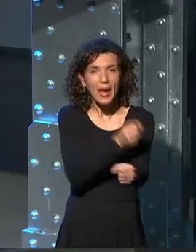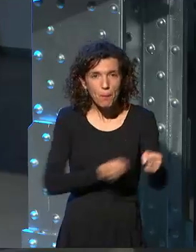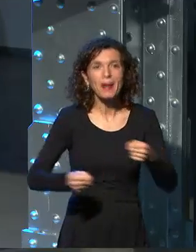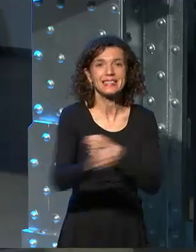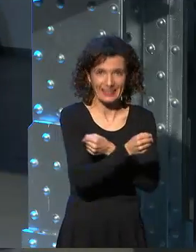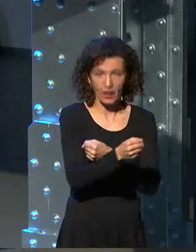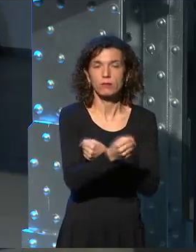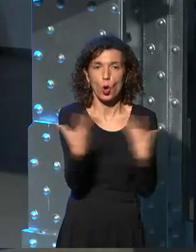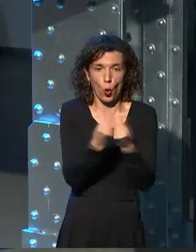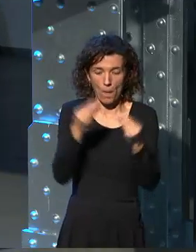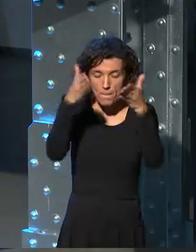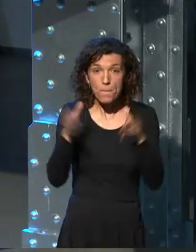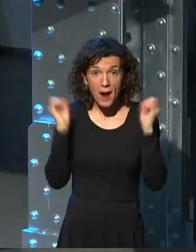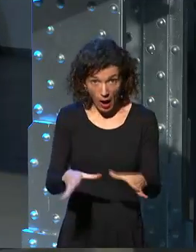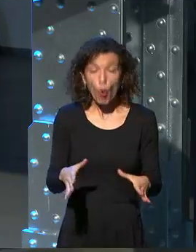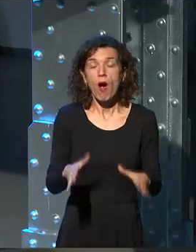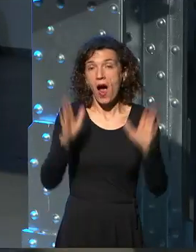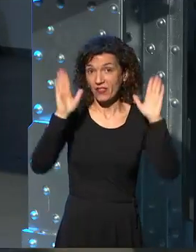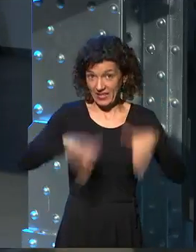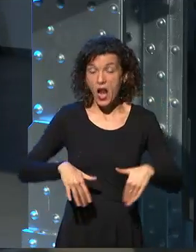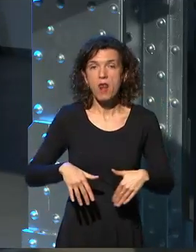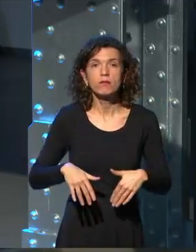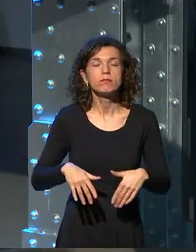empatía con el mago, esto va a hacer que